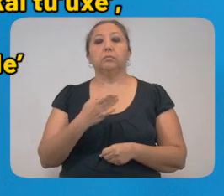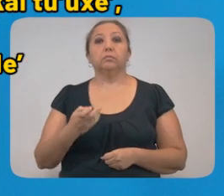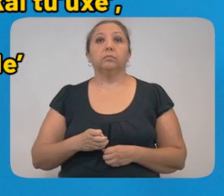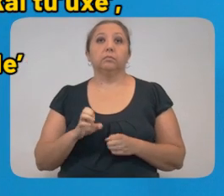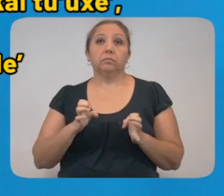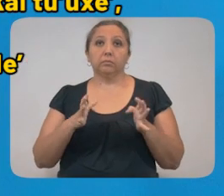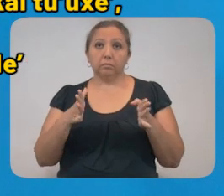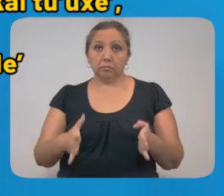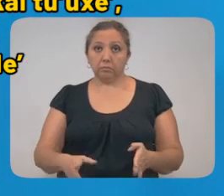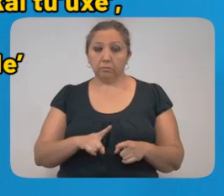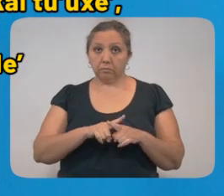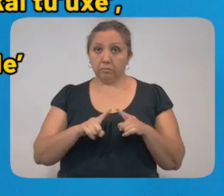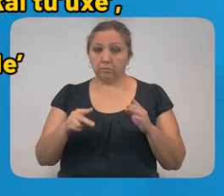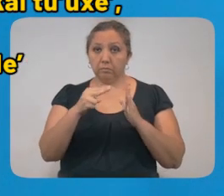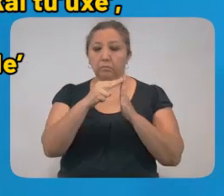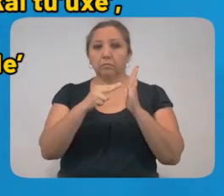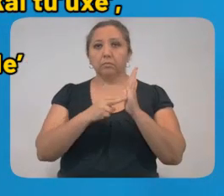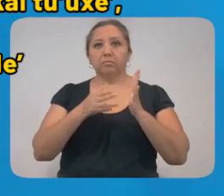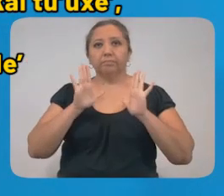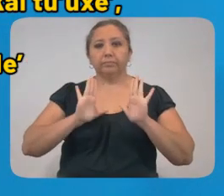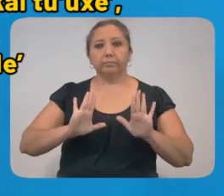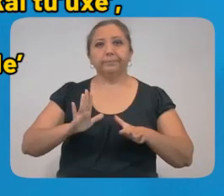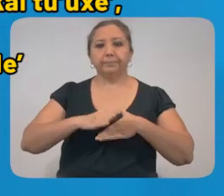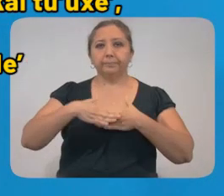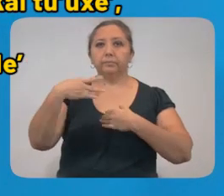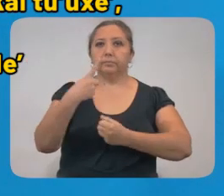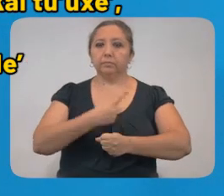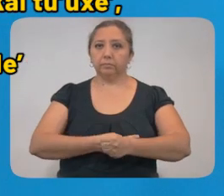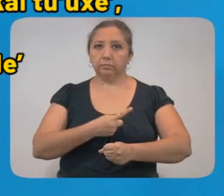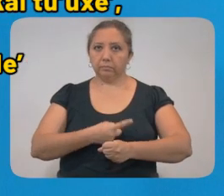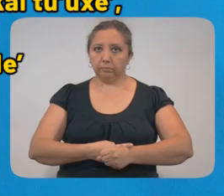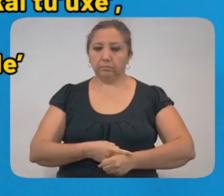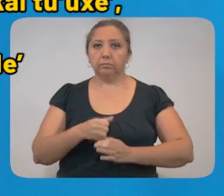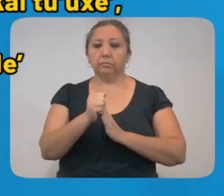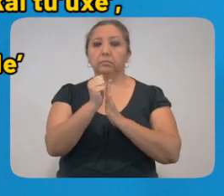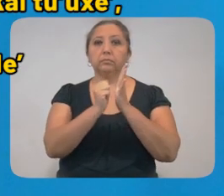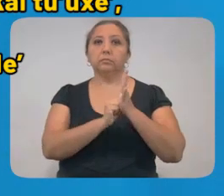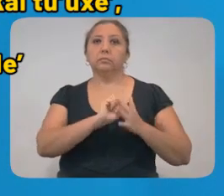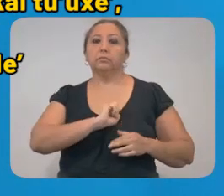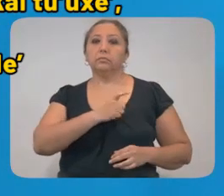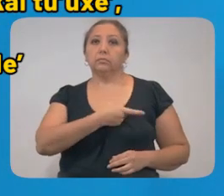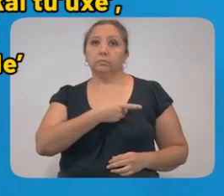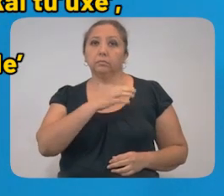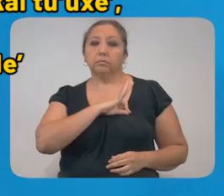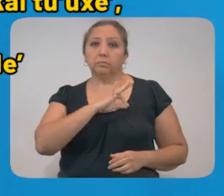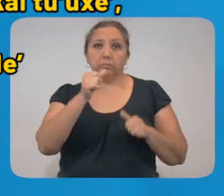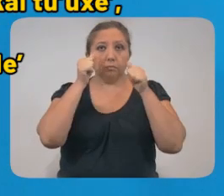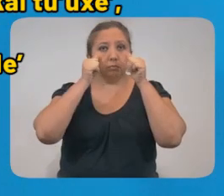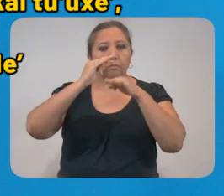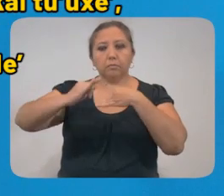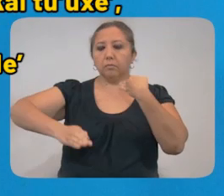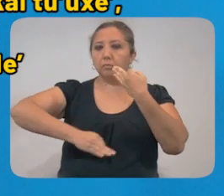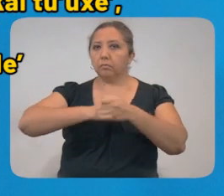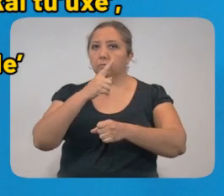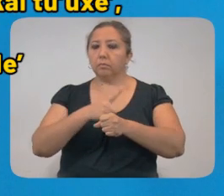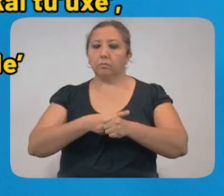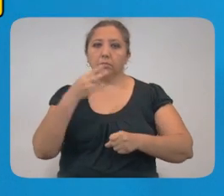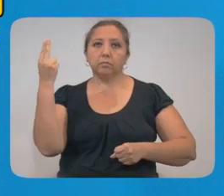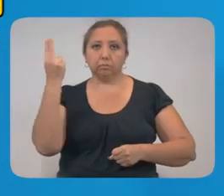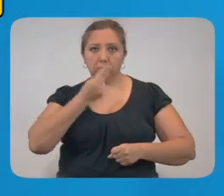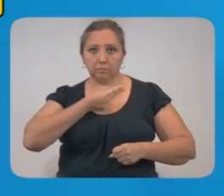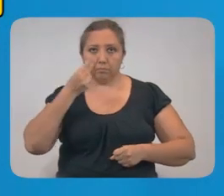han establecido diversas medidas para frenar el avance de esta enfermedad y el sistema de salud pueda atender a todos los contagiados que lo